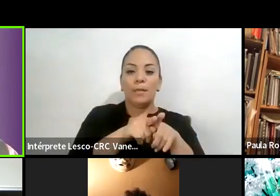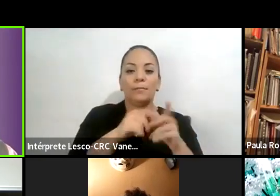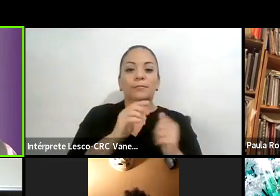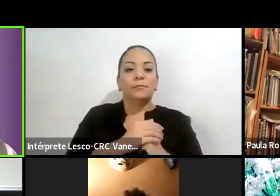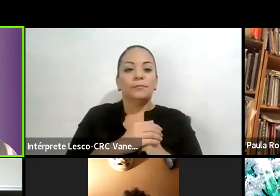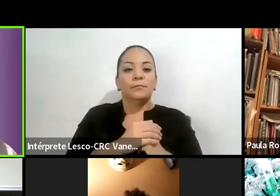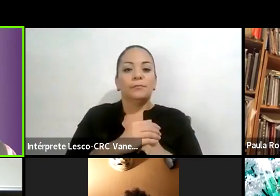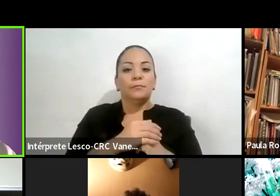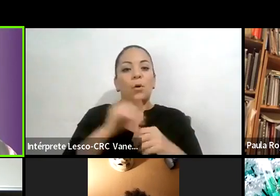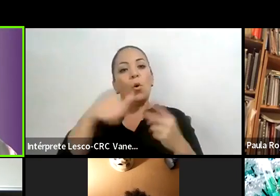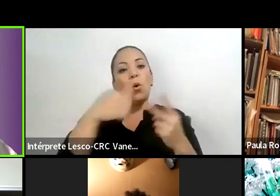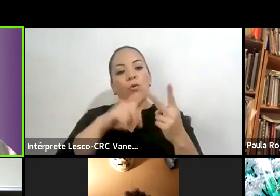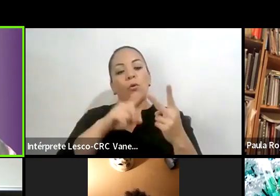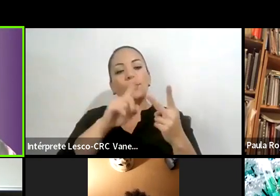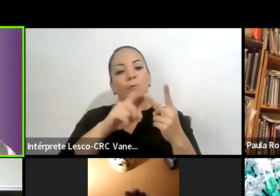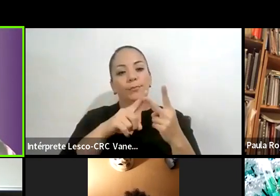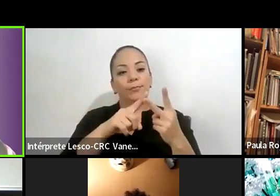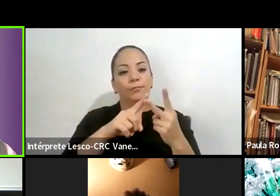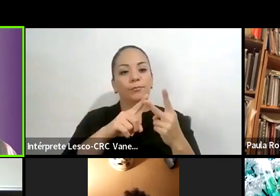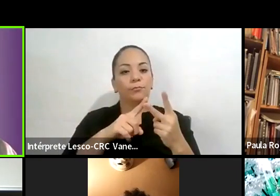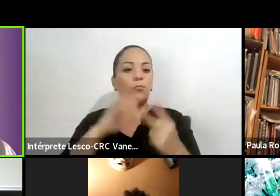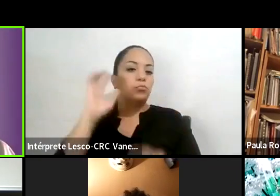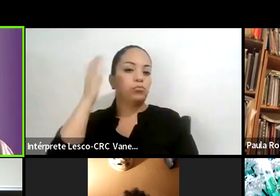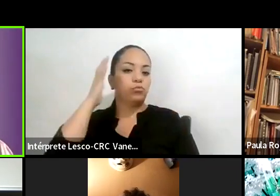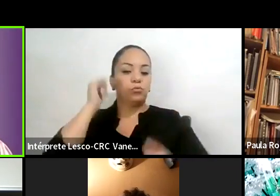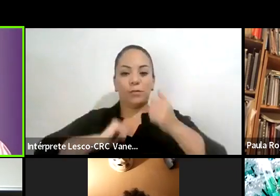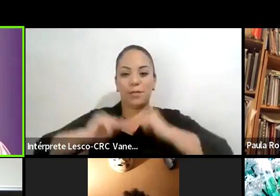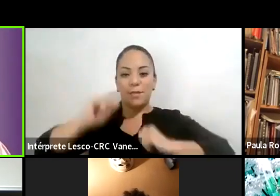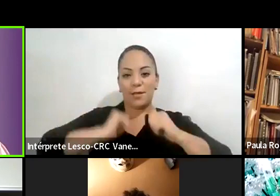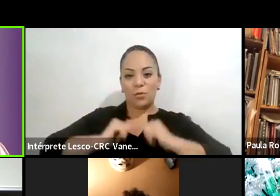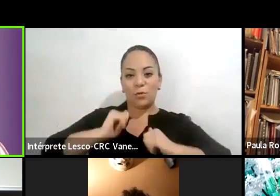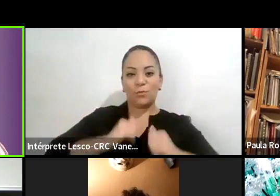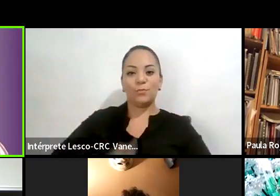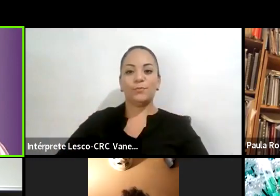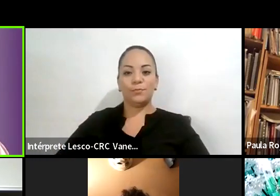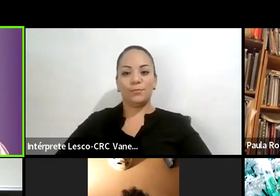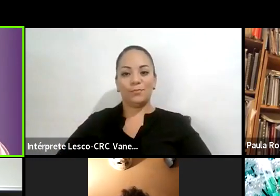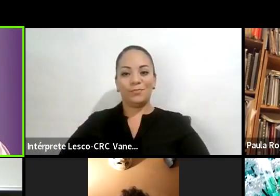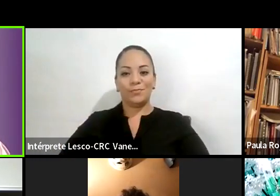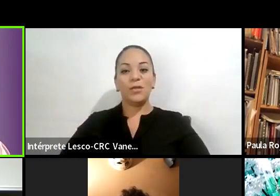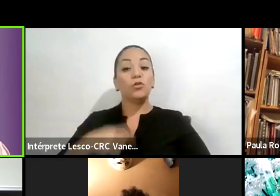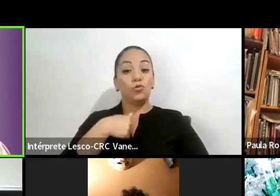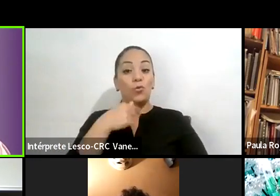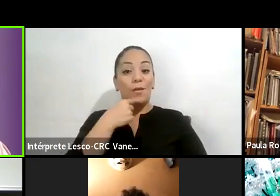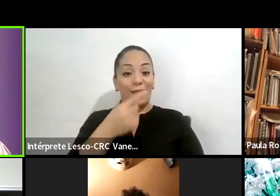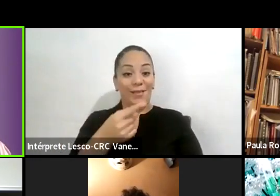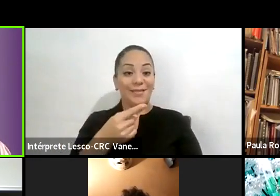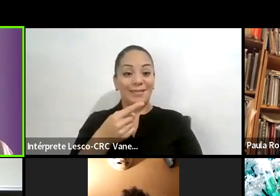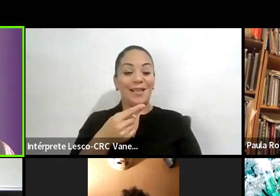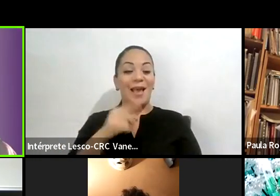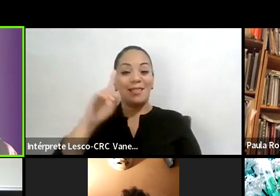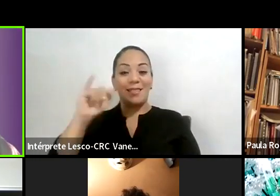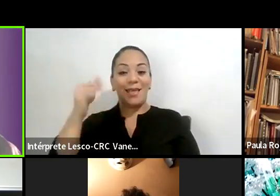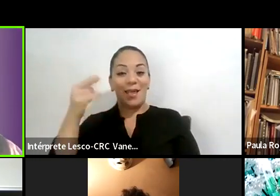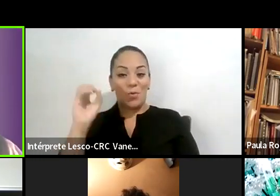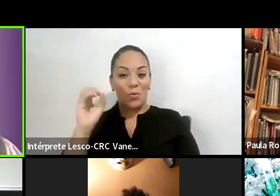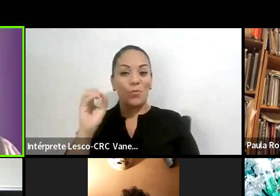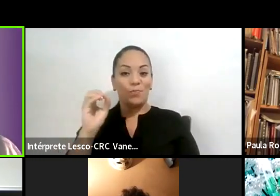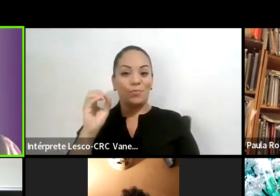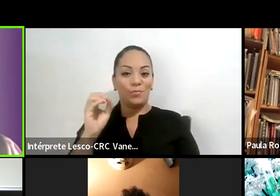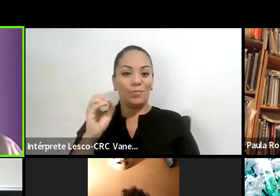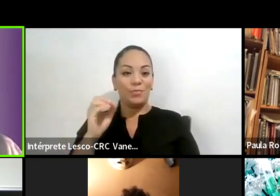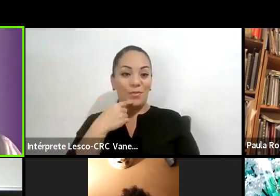contaríamos con la versión en radioteatro, que yo le decía ahora a Diego que cuando inició